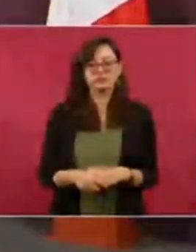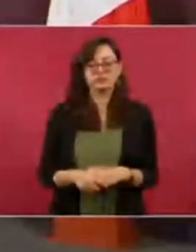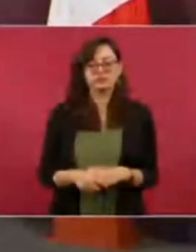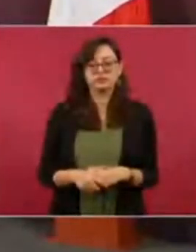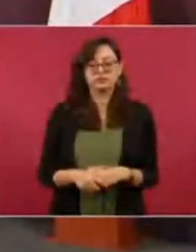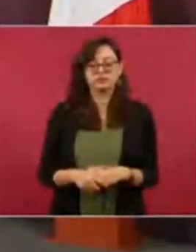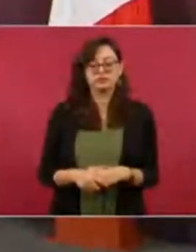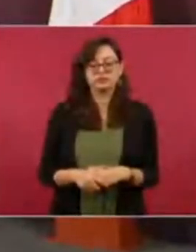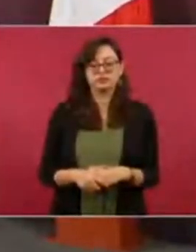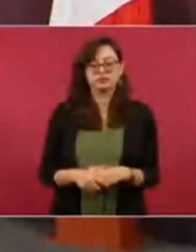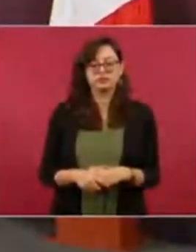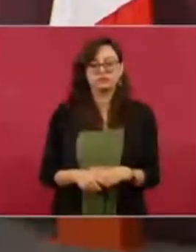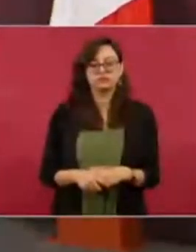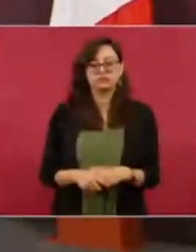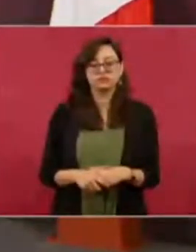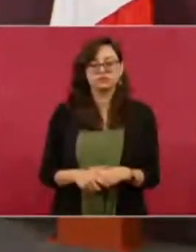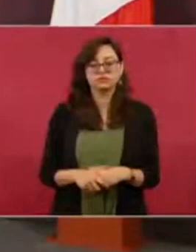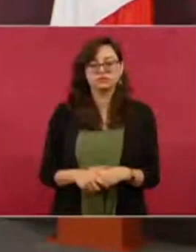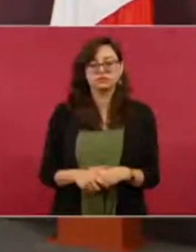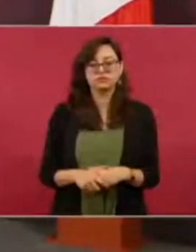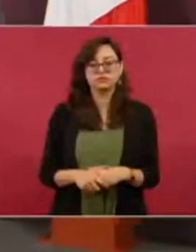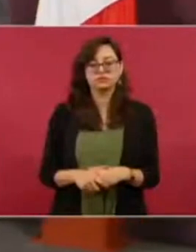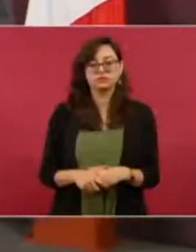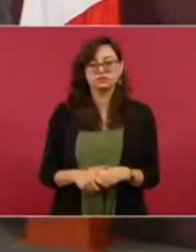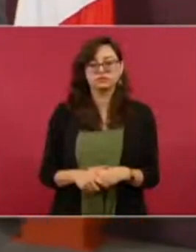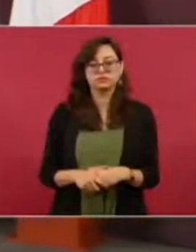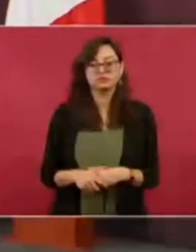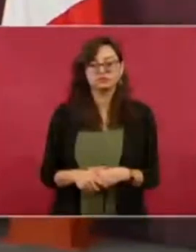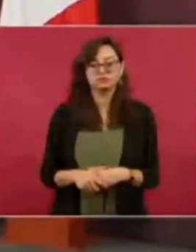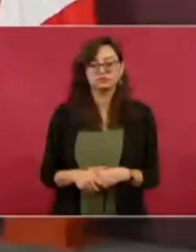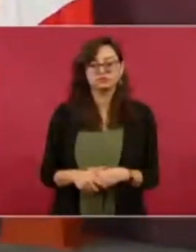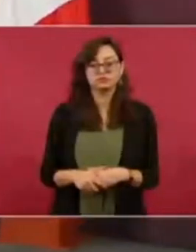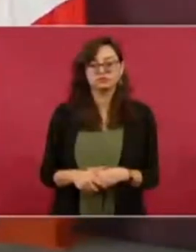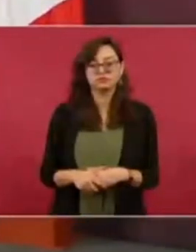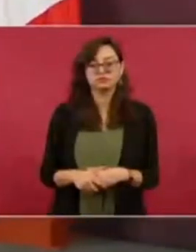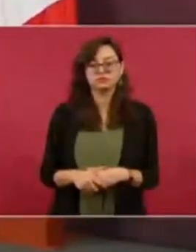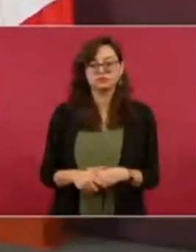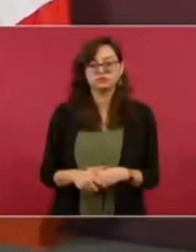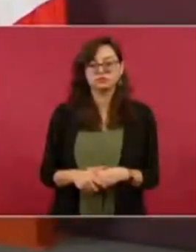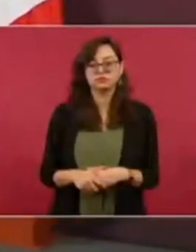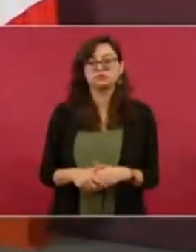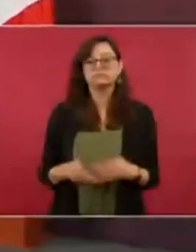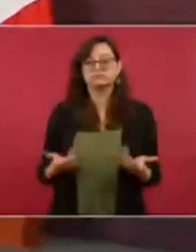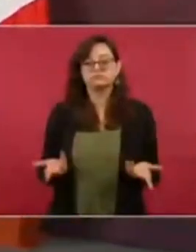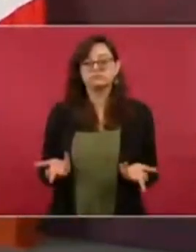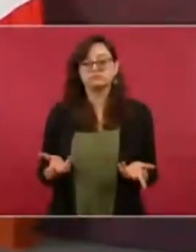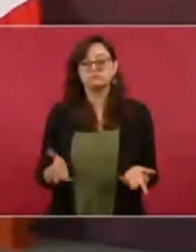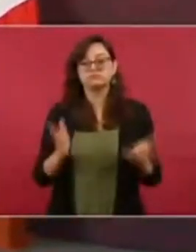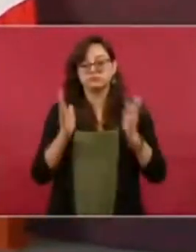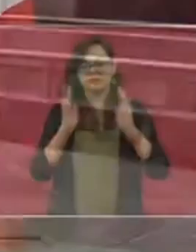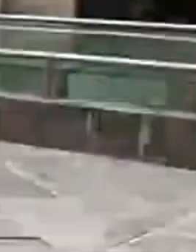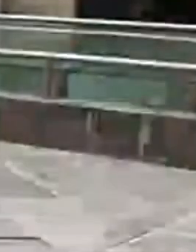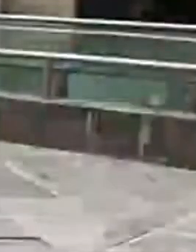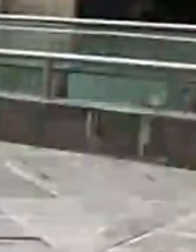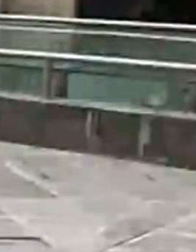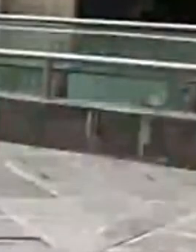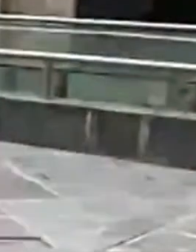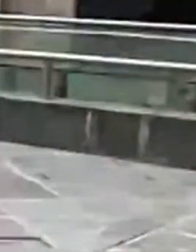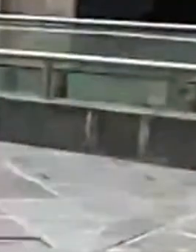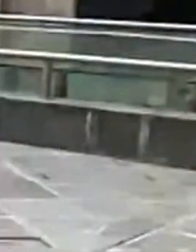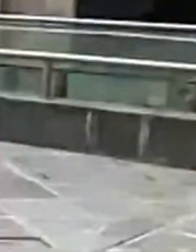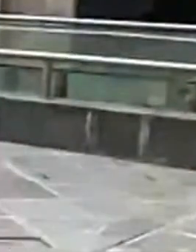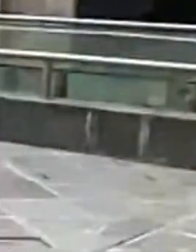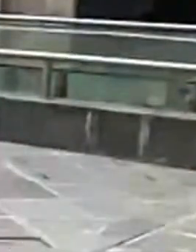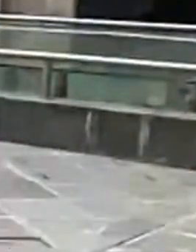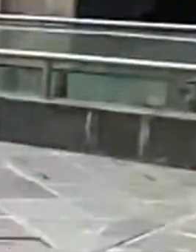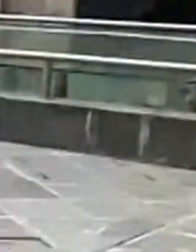lo que debe ocurrir debe ser la reconciliación y el diálogo Jorge Armando azul Parte de algunos de los temas más importantes que